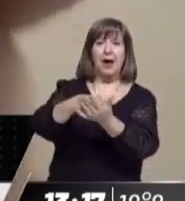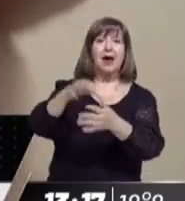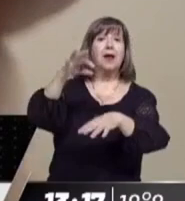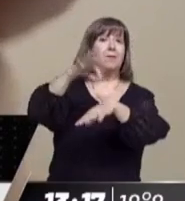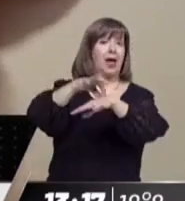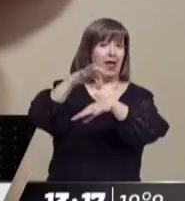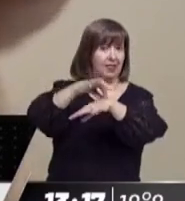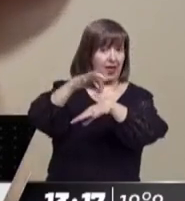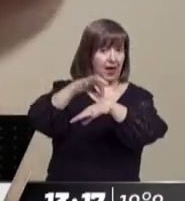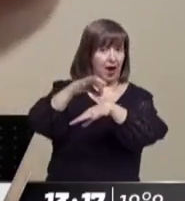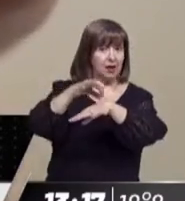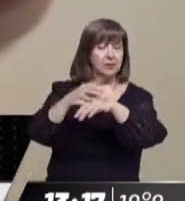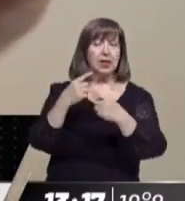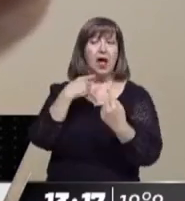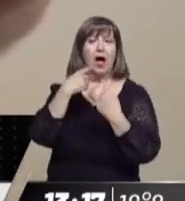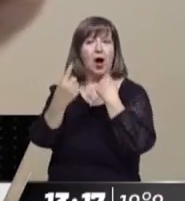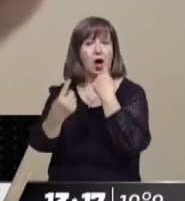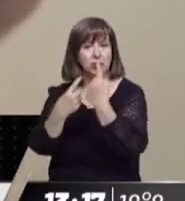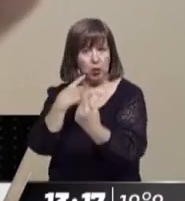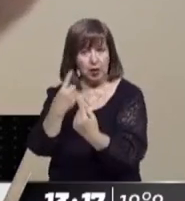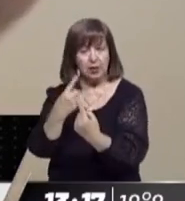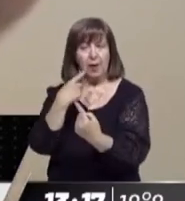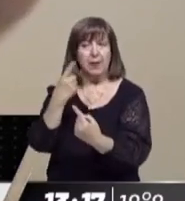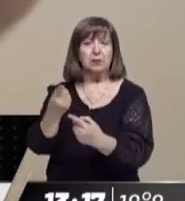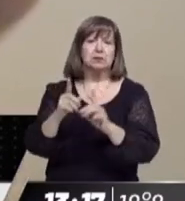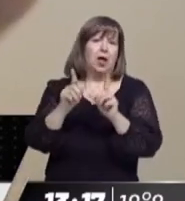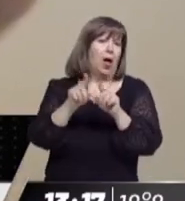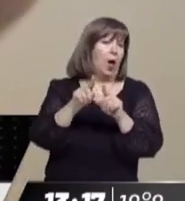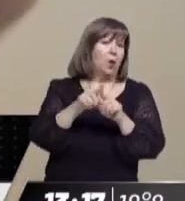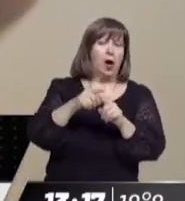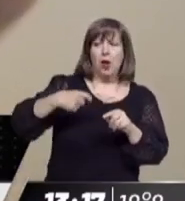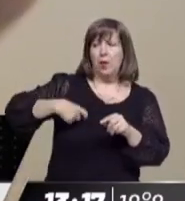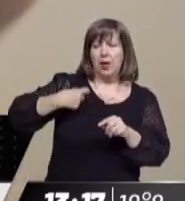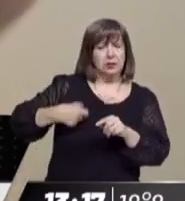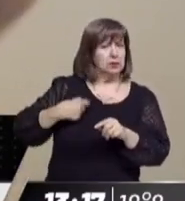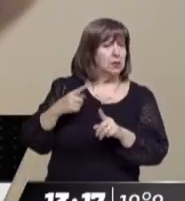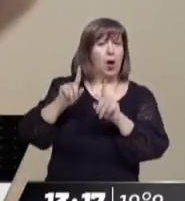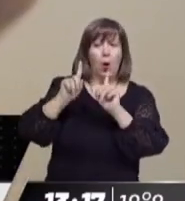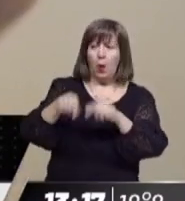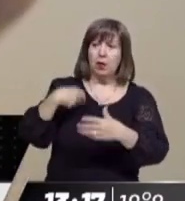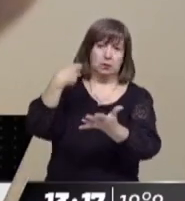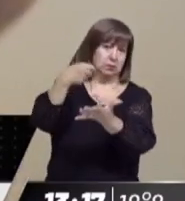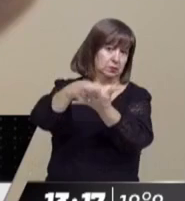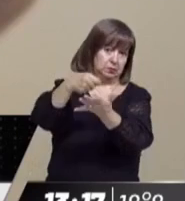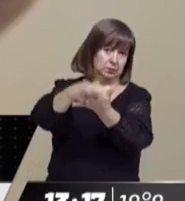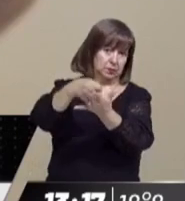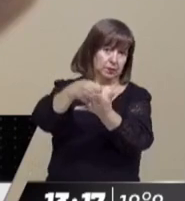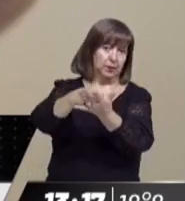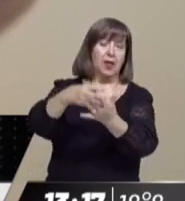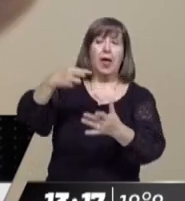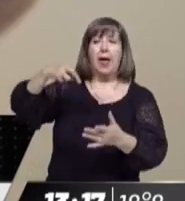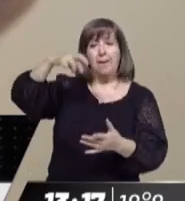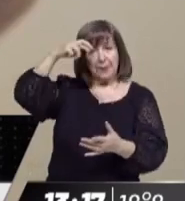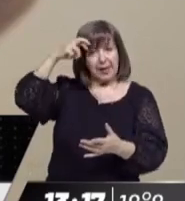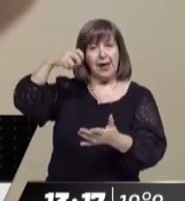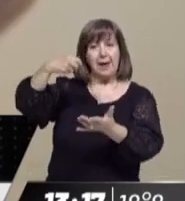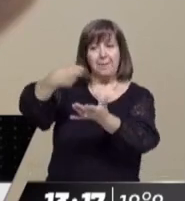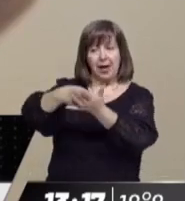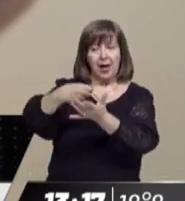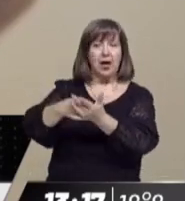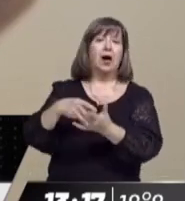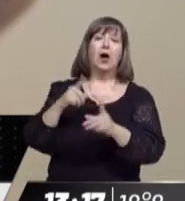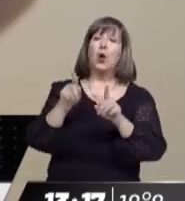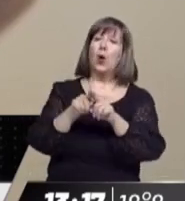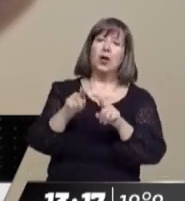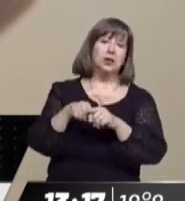muchos ciudadanos, incluso afiliados de obras sociales y de prepagas, que no recibe la